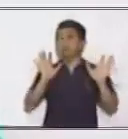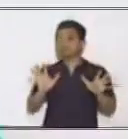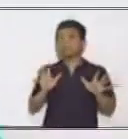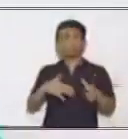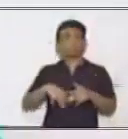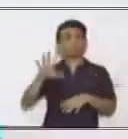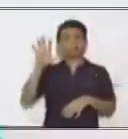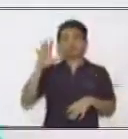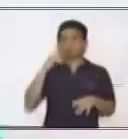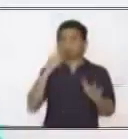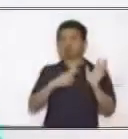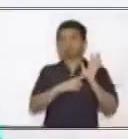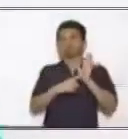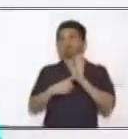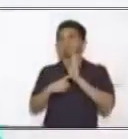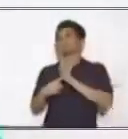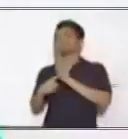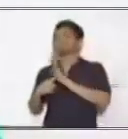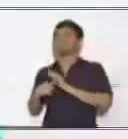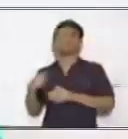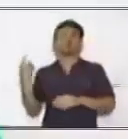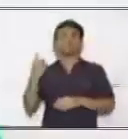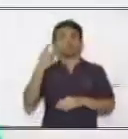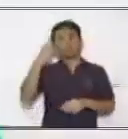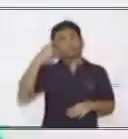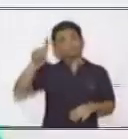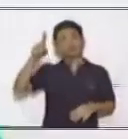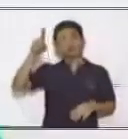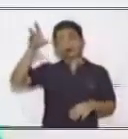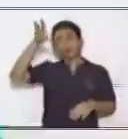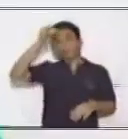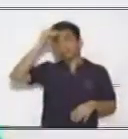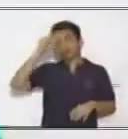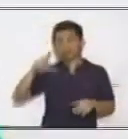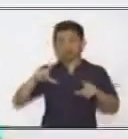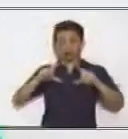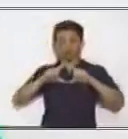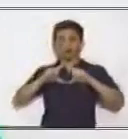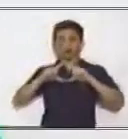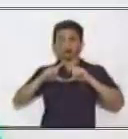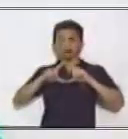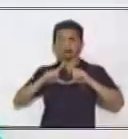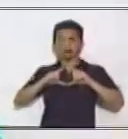más representativas del conocimiento, el triángulo.